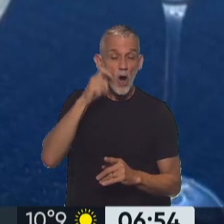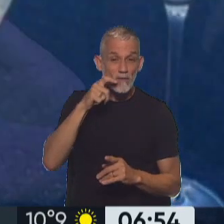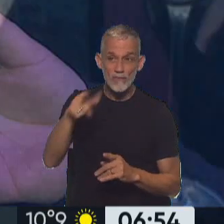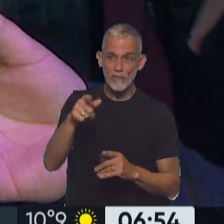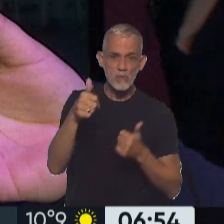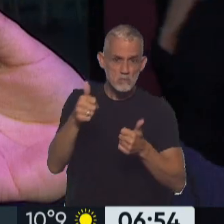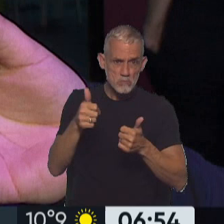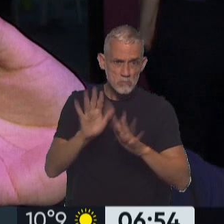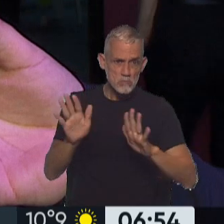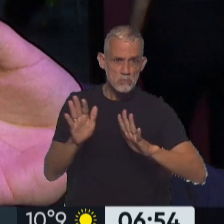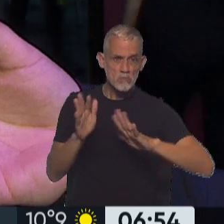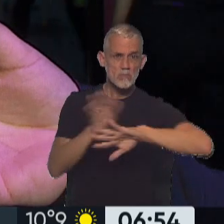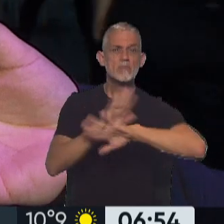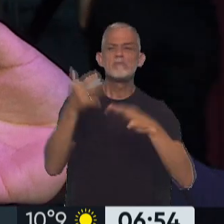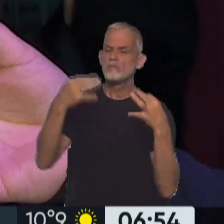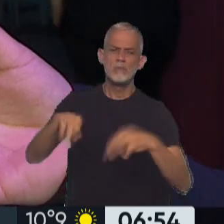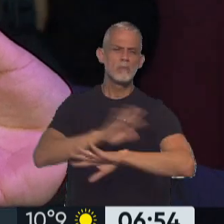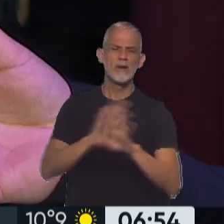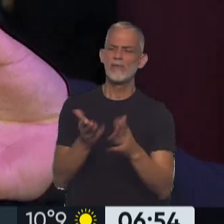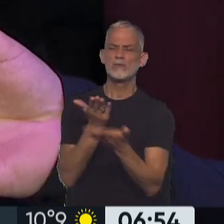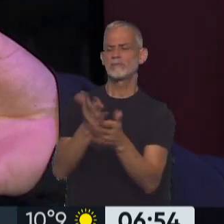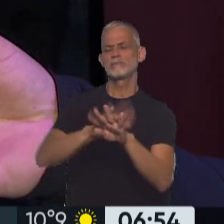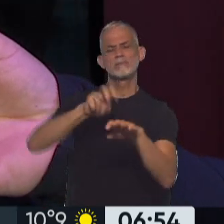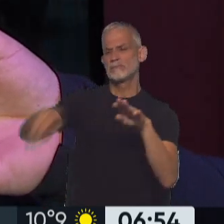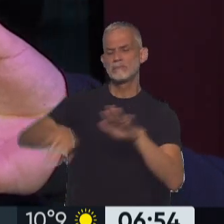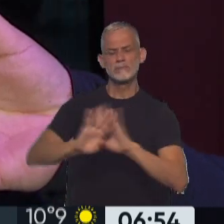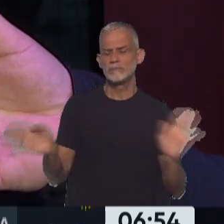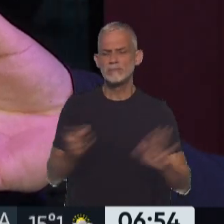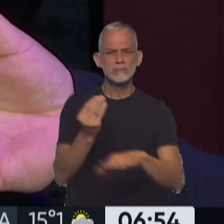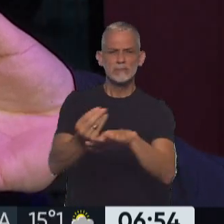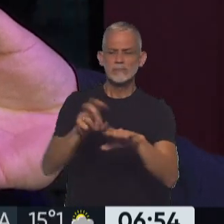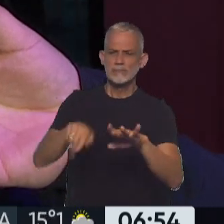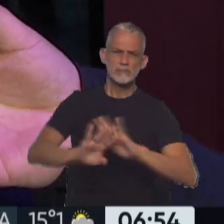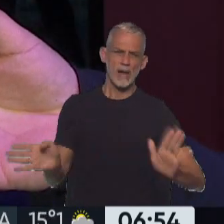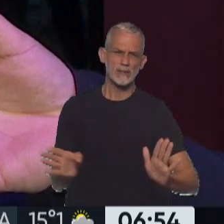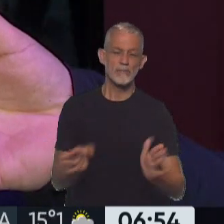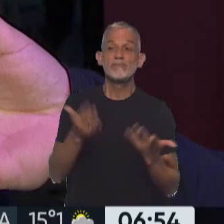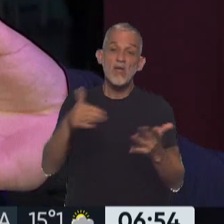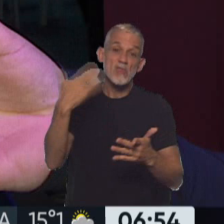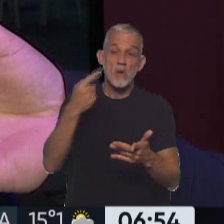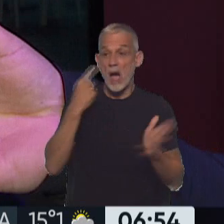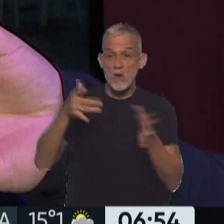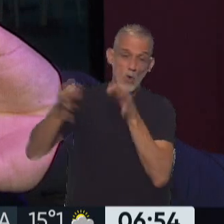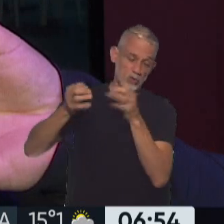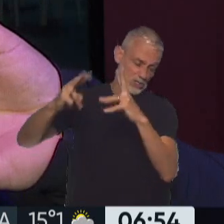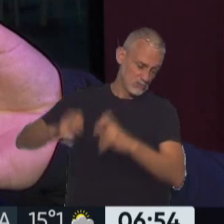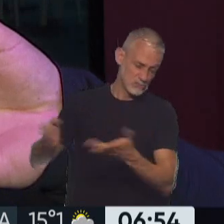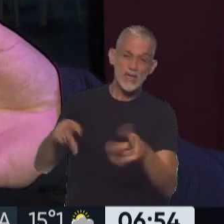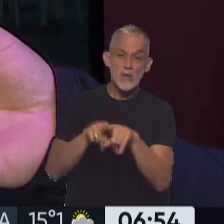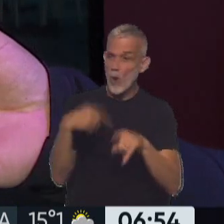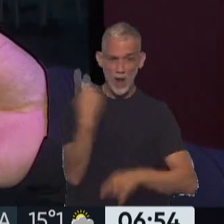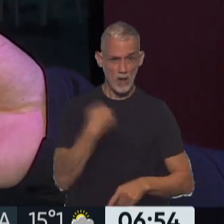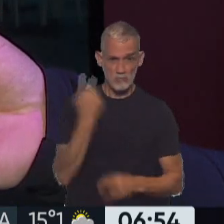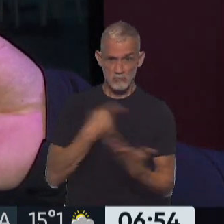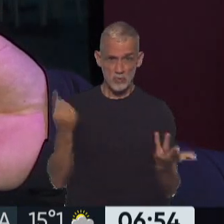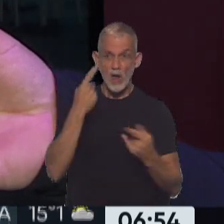presidente es la que corresponde, pedirle que se baje de candidato también y que después tendrá que responder a la justicia, como todos nosotros tenemos que